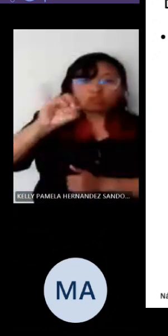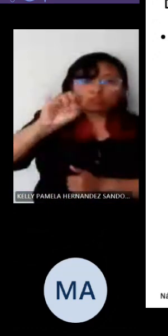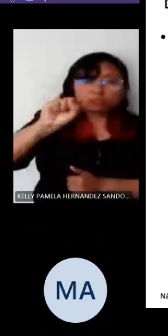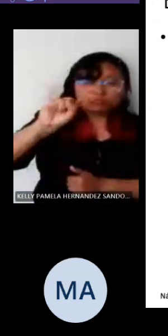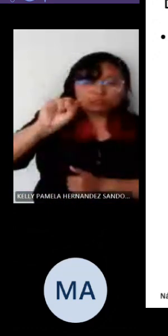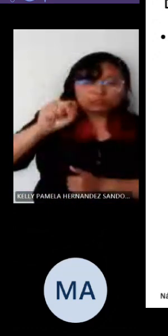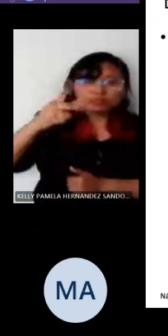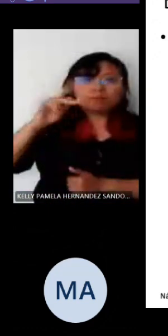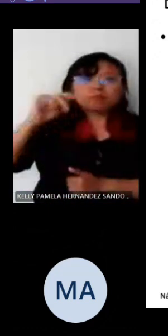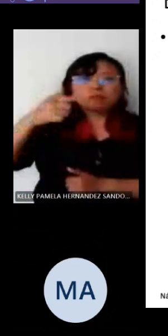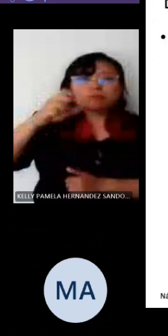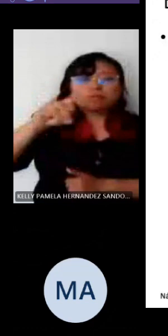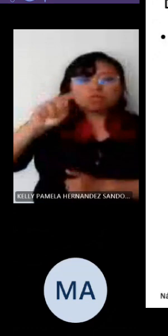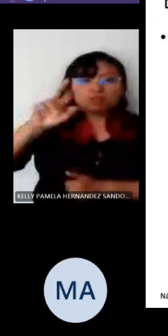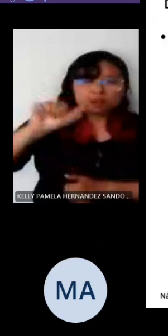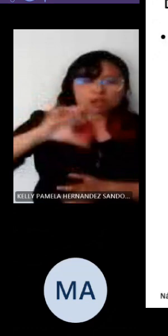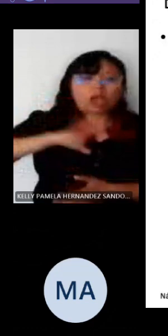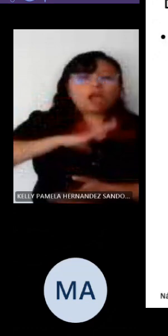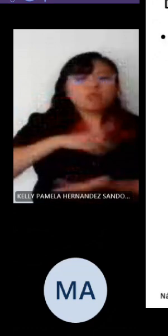y solamente